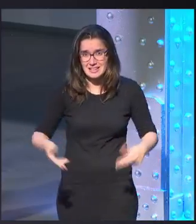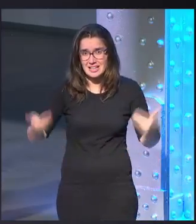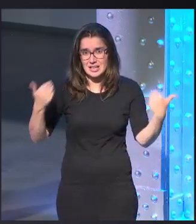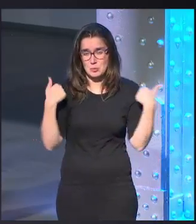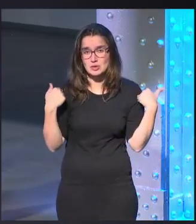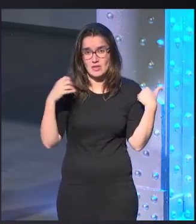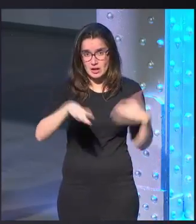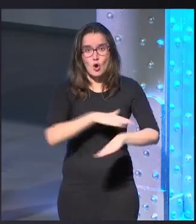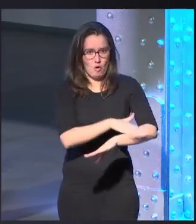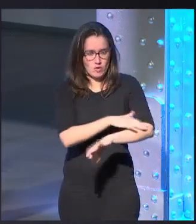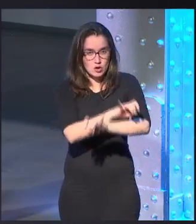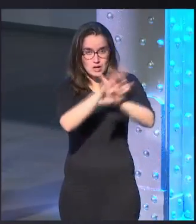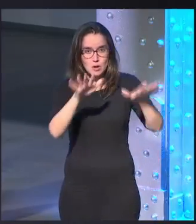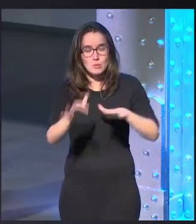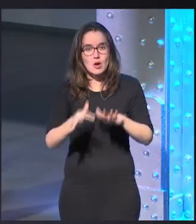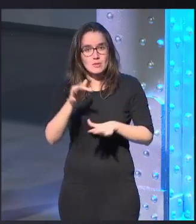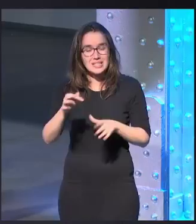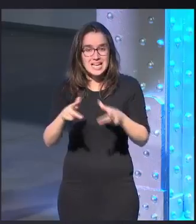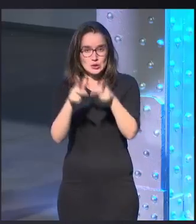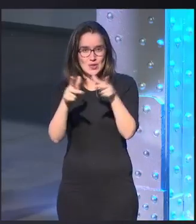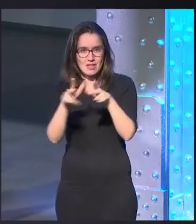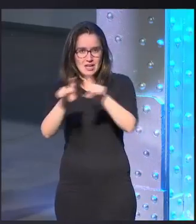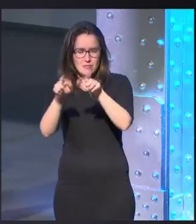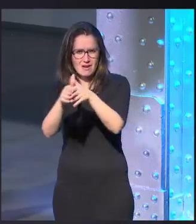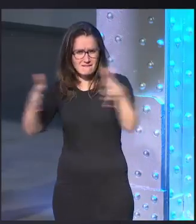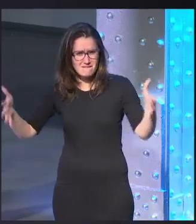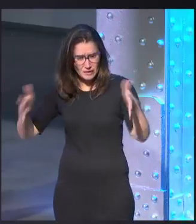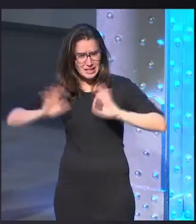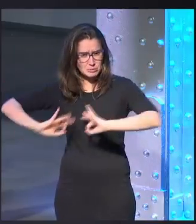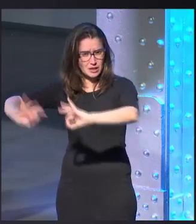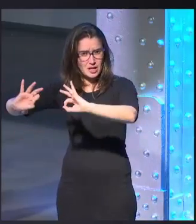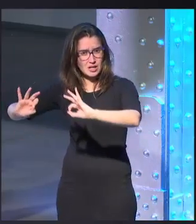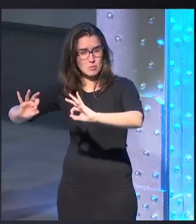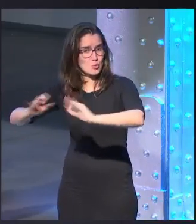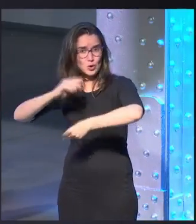Por supuesto el gobierno, pero también la sociedad y las grandes empresas en particular que no los